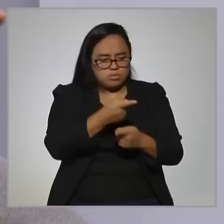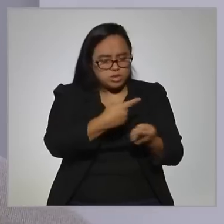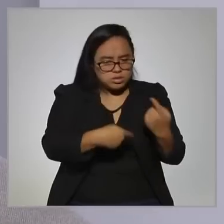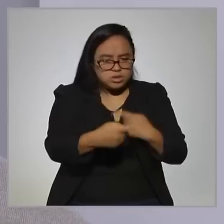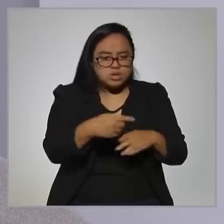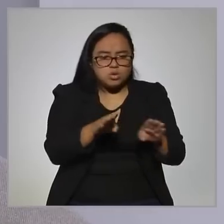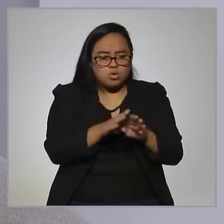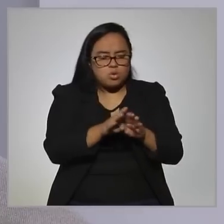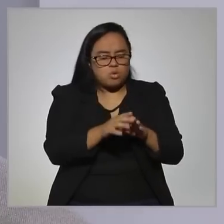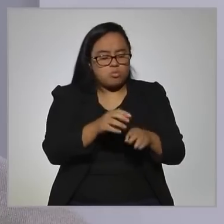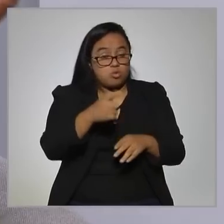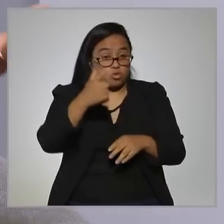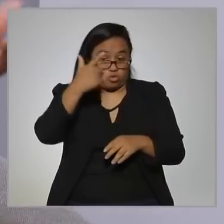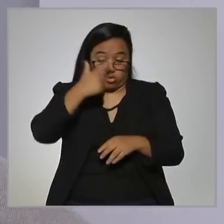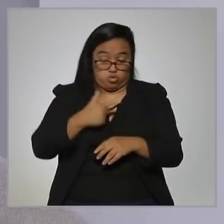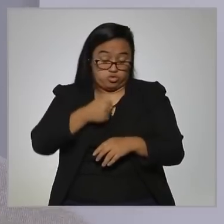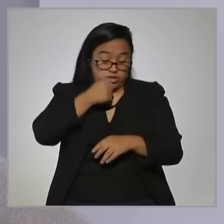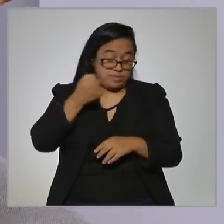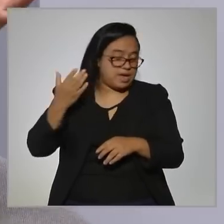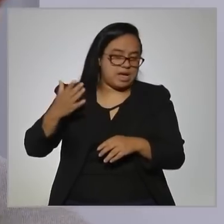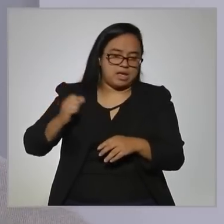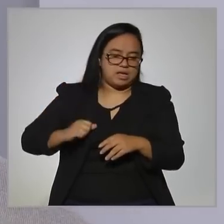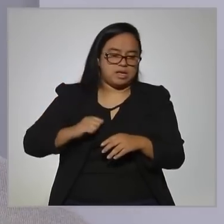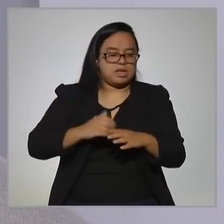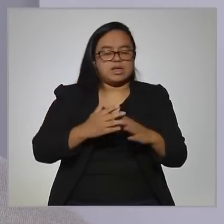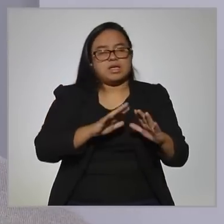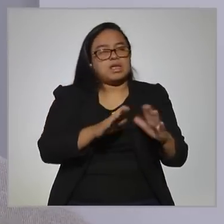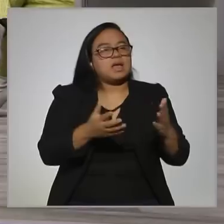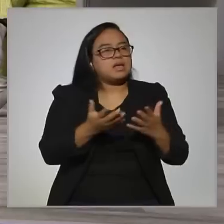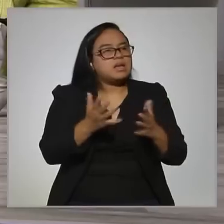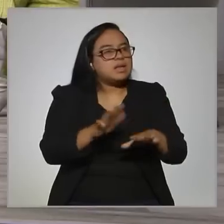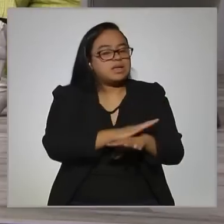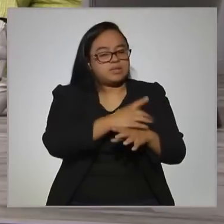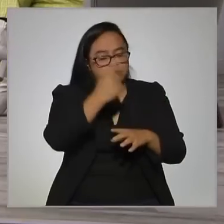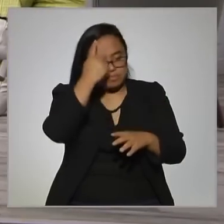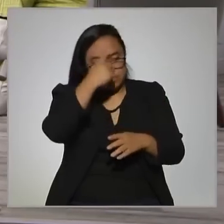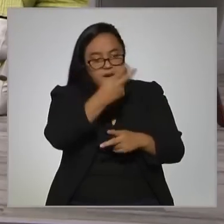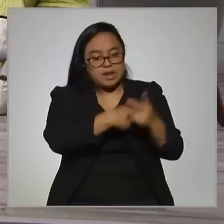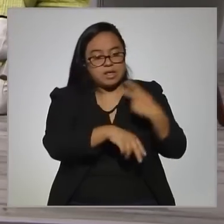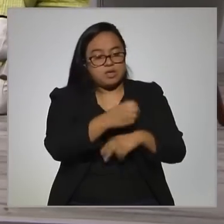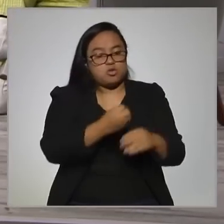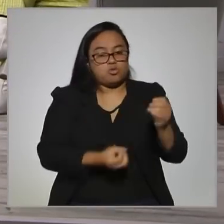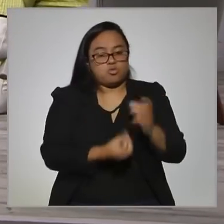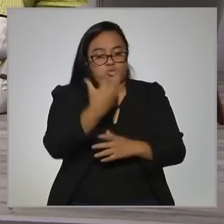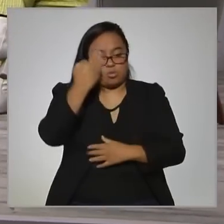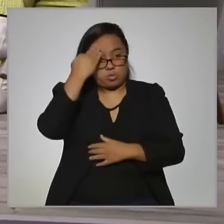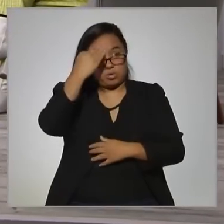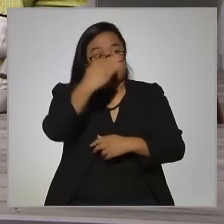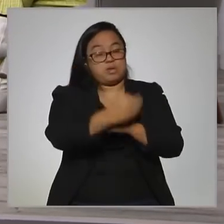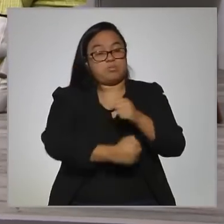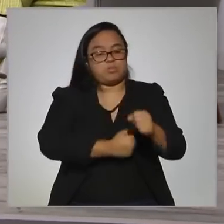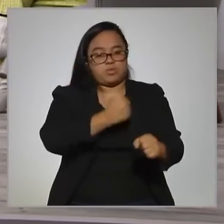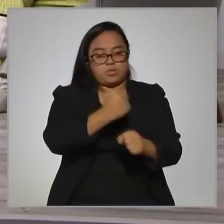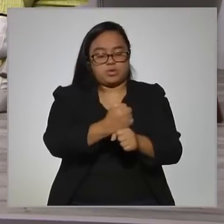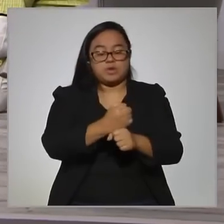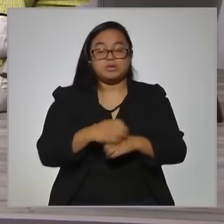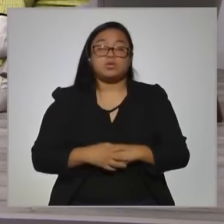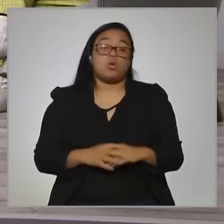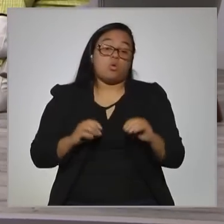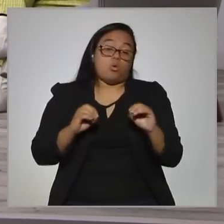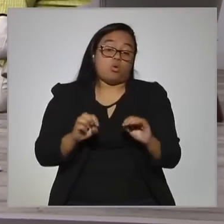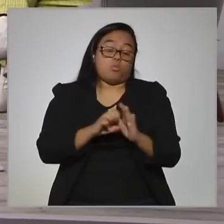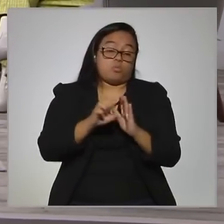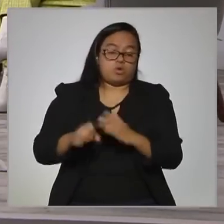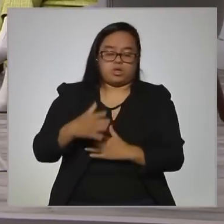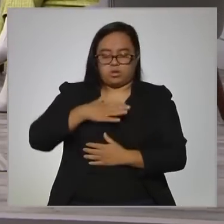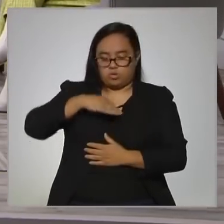llamada Noche Vieja para esperar el advenimiento de un nuevo tiempo y mejores vientos, ¿no? O pienso también en